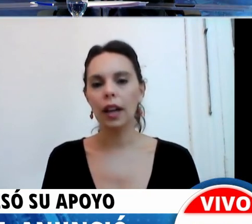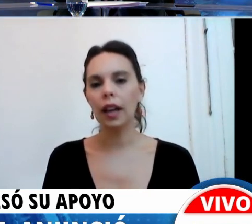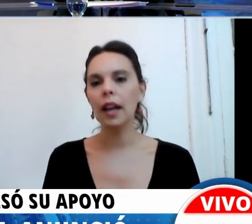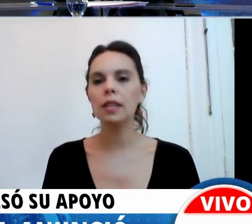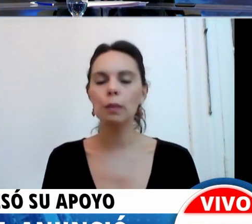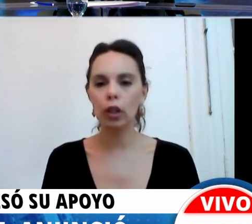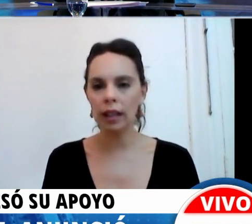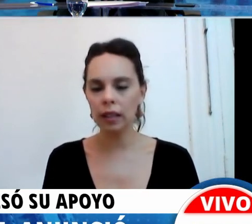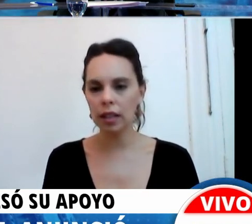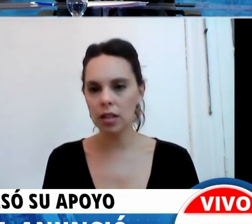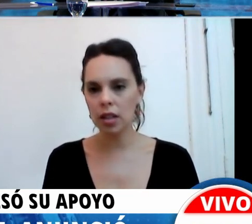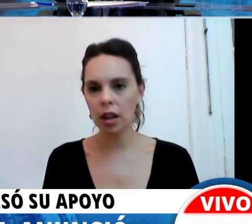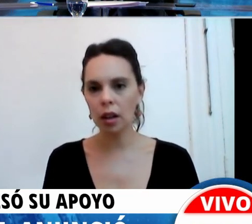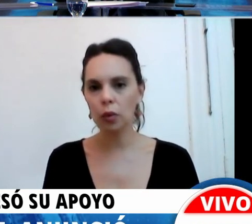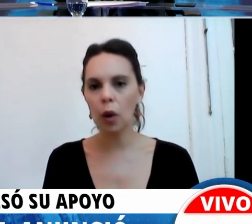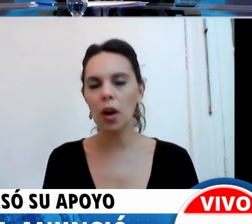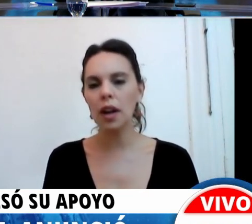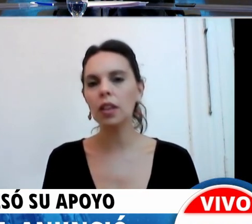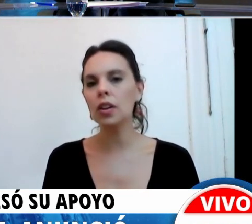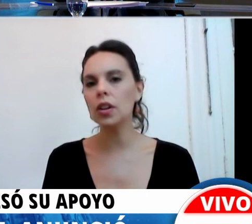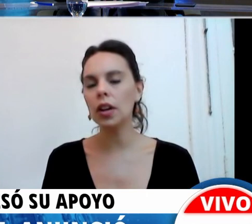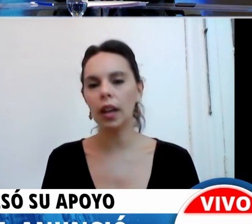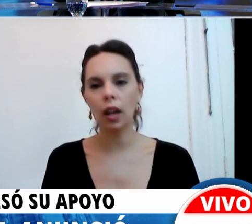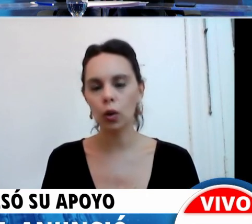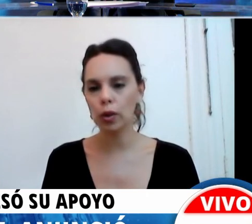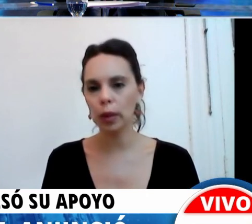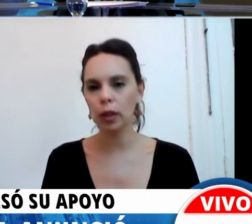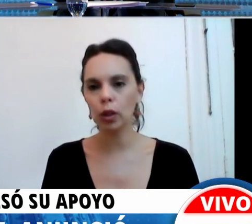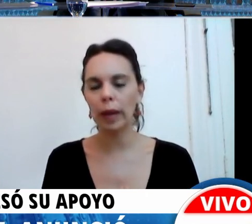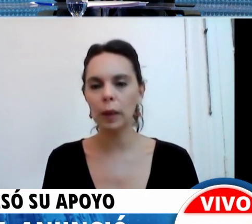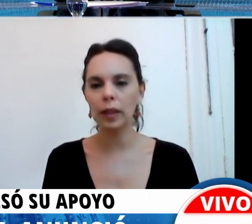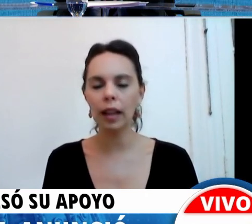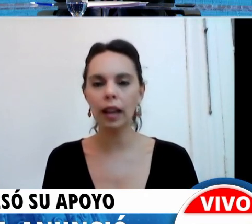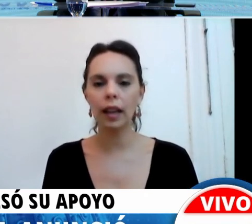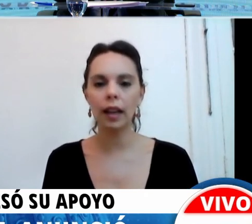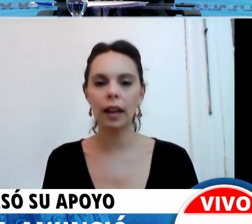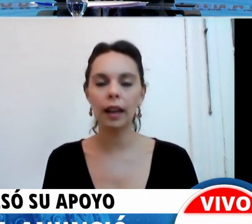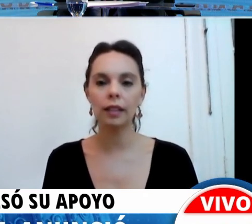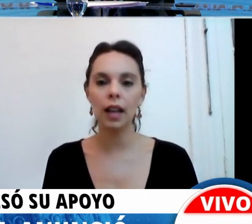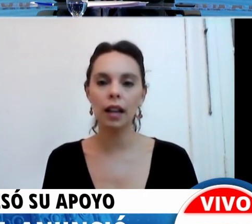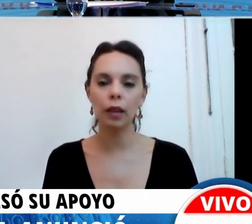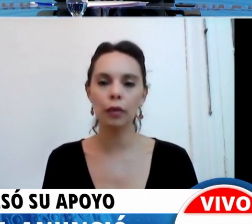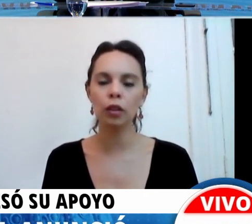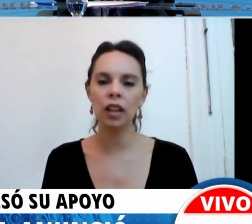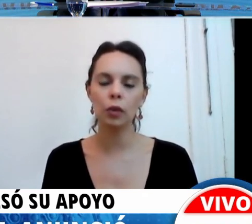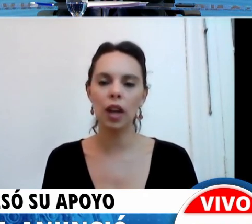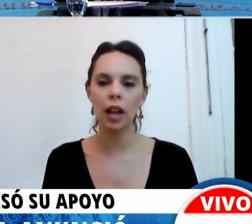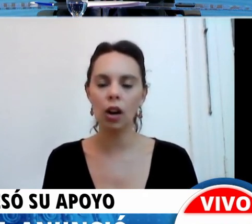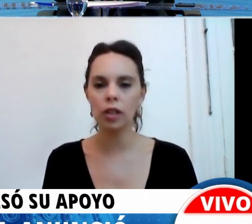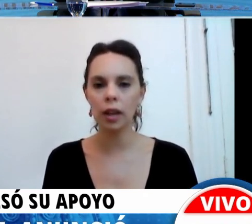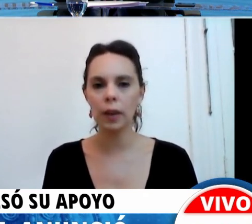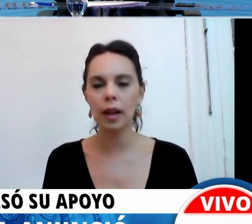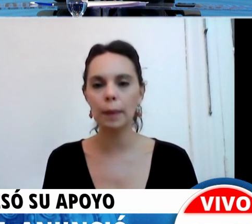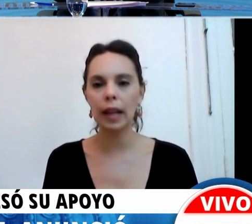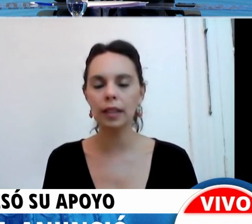bueno, es importante que se haya llegado a un acuerdo, sobre todo para evitar entrar en default, que era una